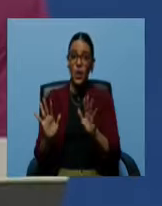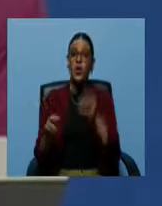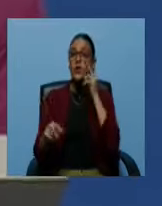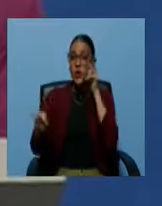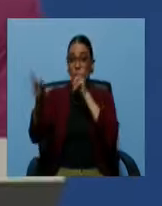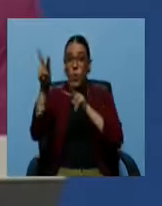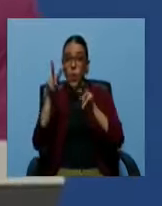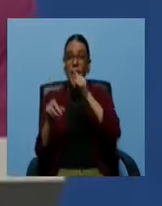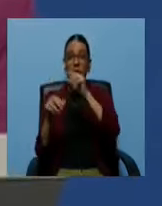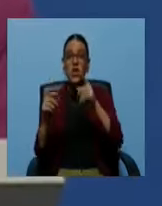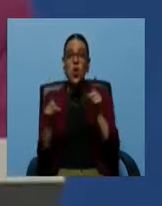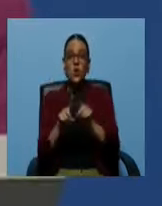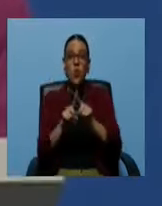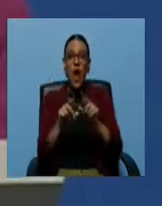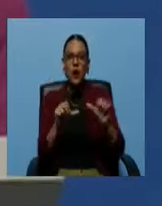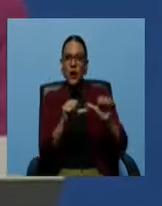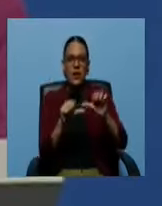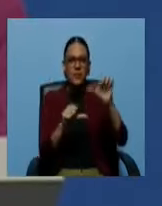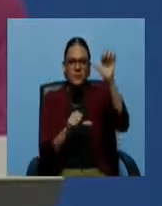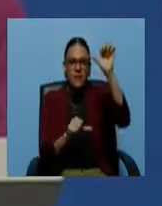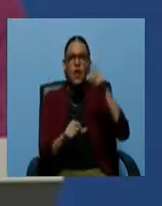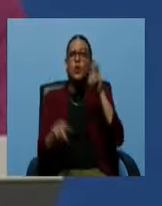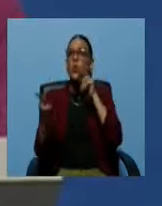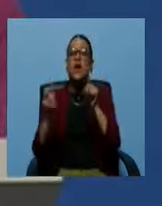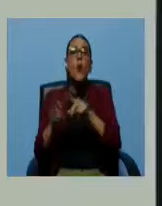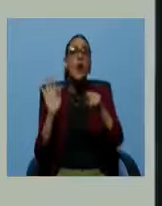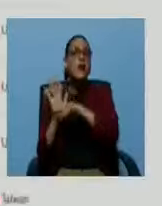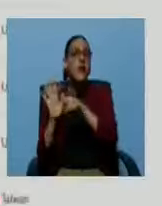desempeño, verán que es negativo.